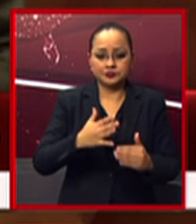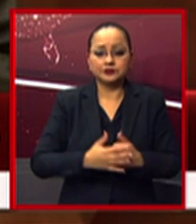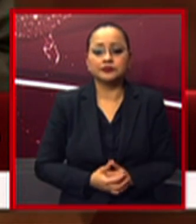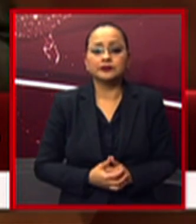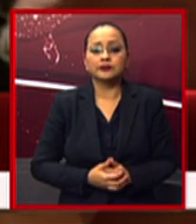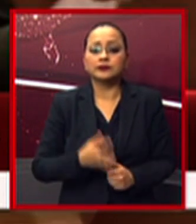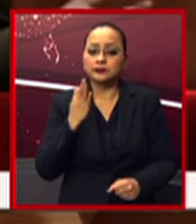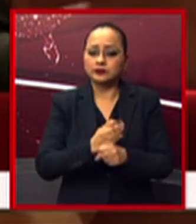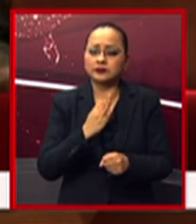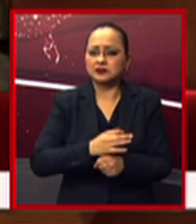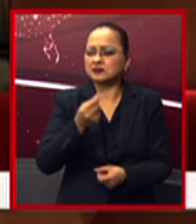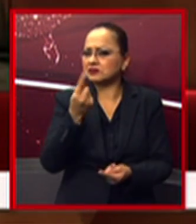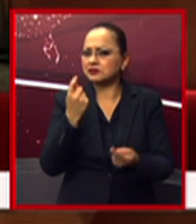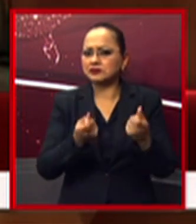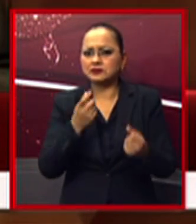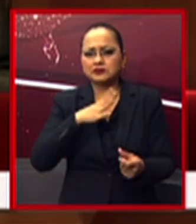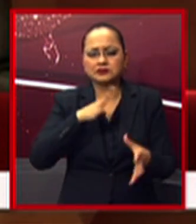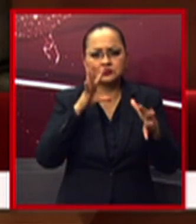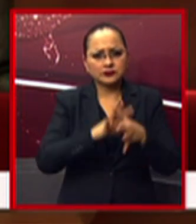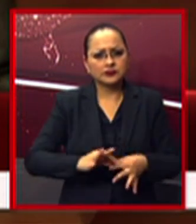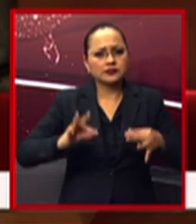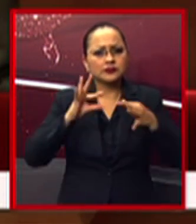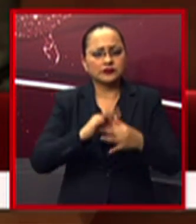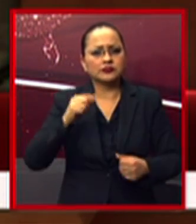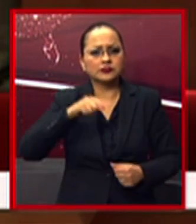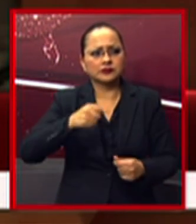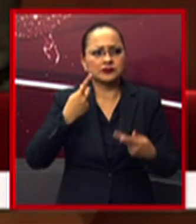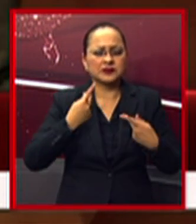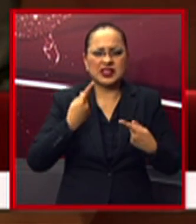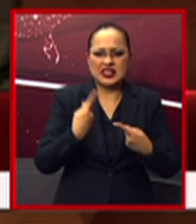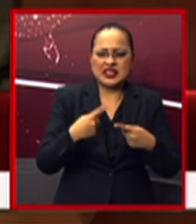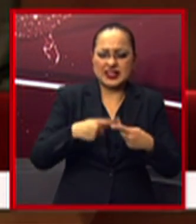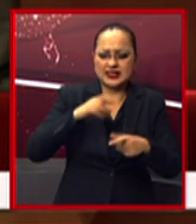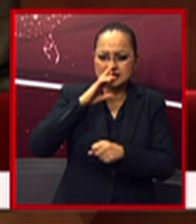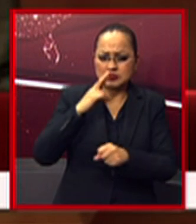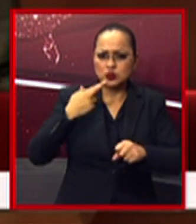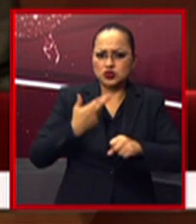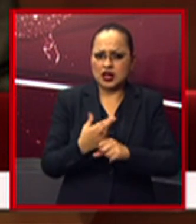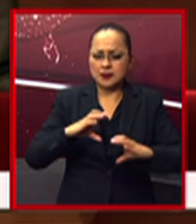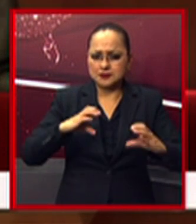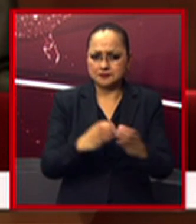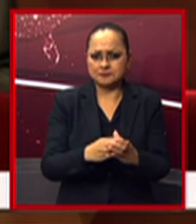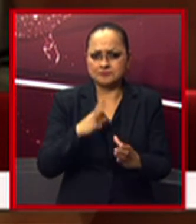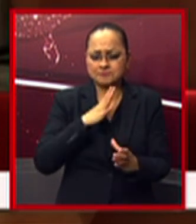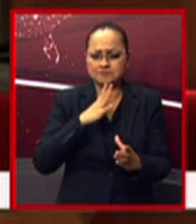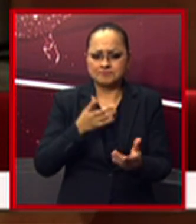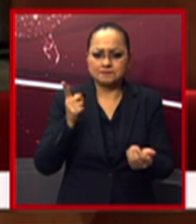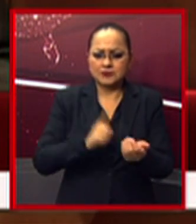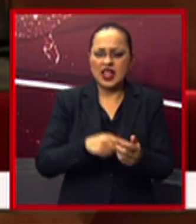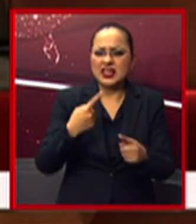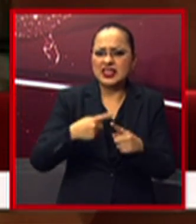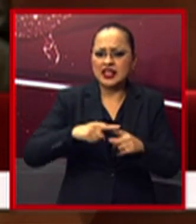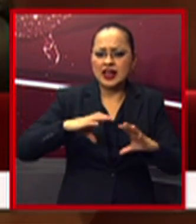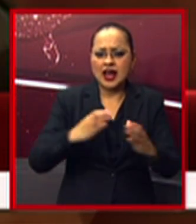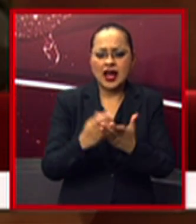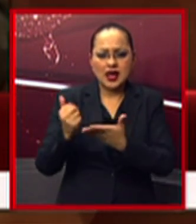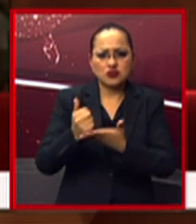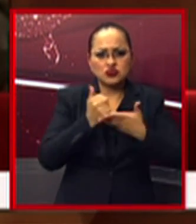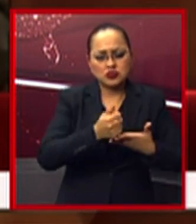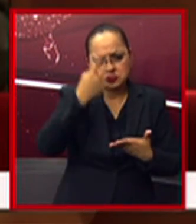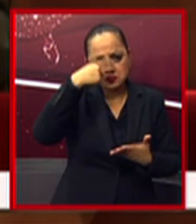Aquí ya más de uno mencionó los personajes que desfilaron en el Senado